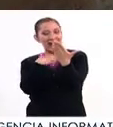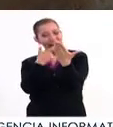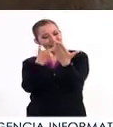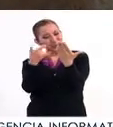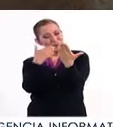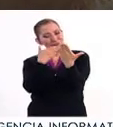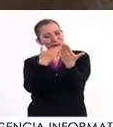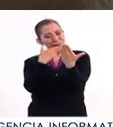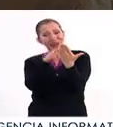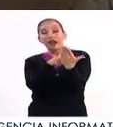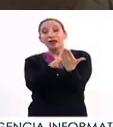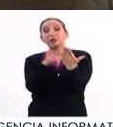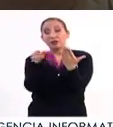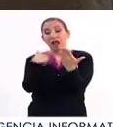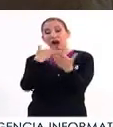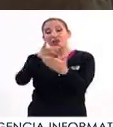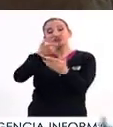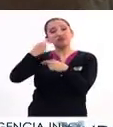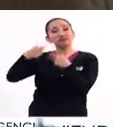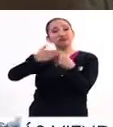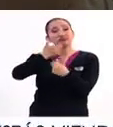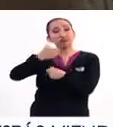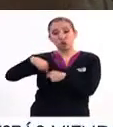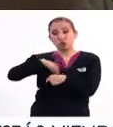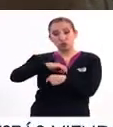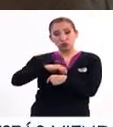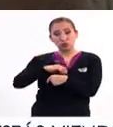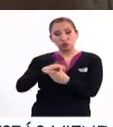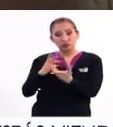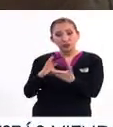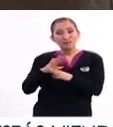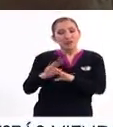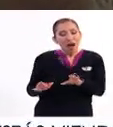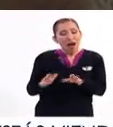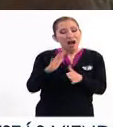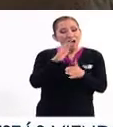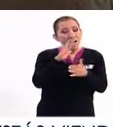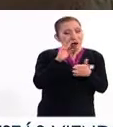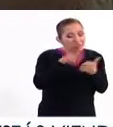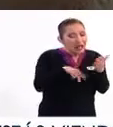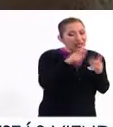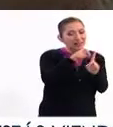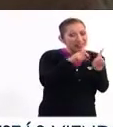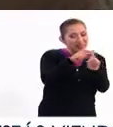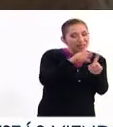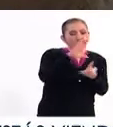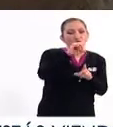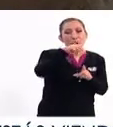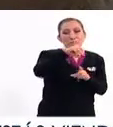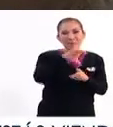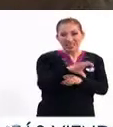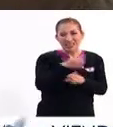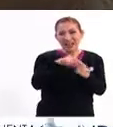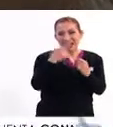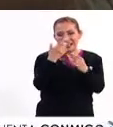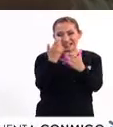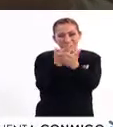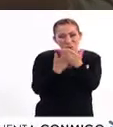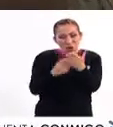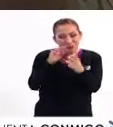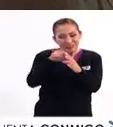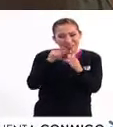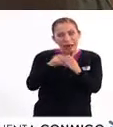muchas historietas, paquines, tebeos y demás, pues yo creo que es algo que se debe de pensar no como